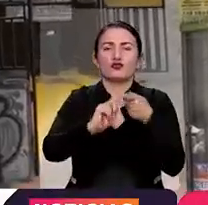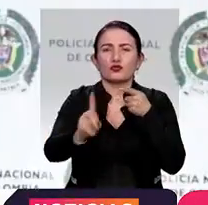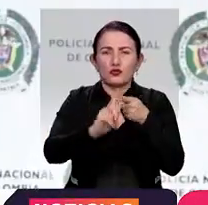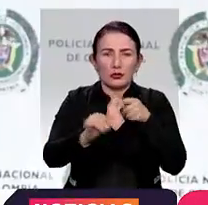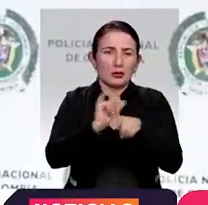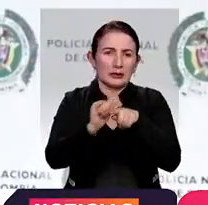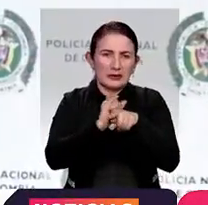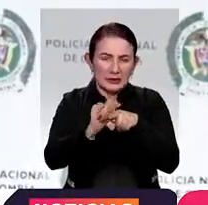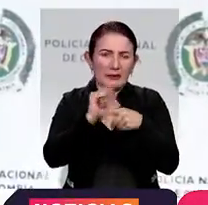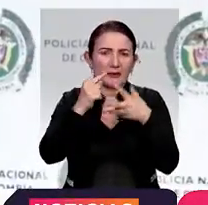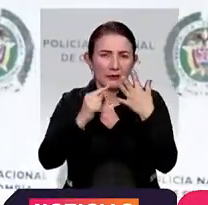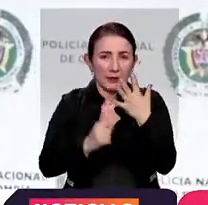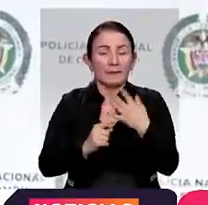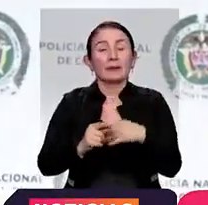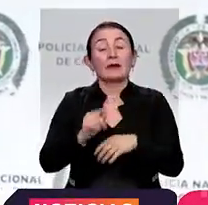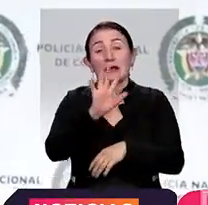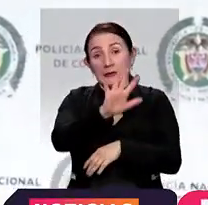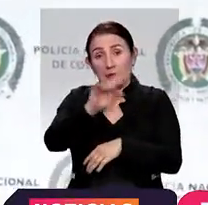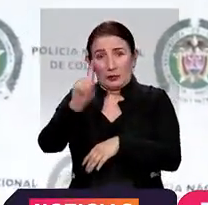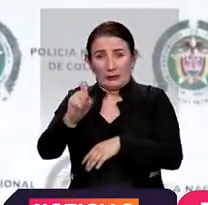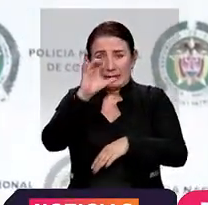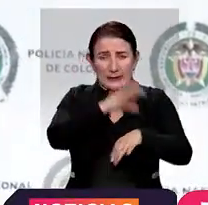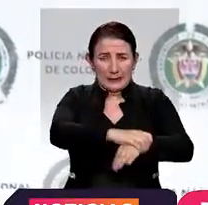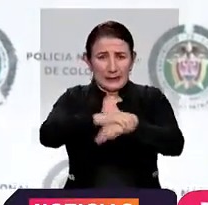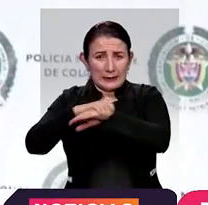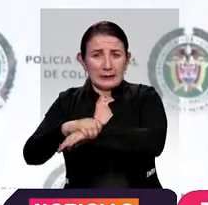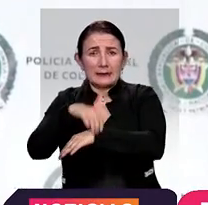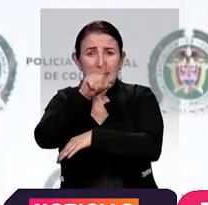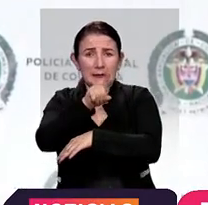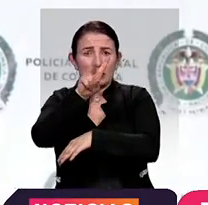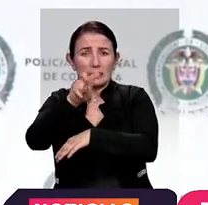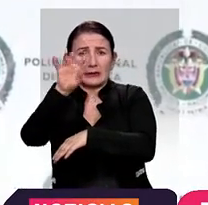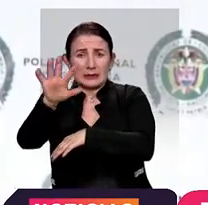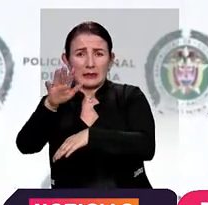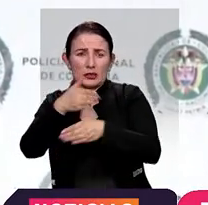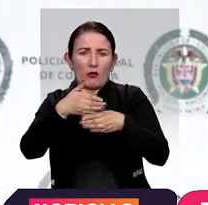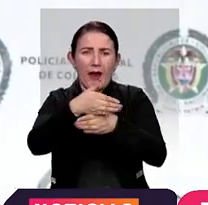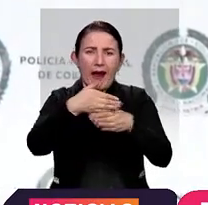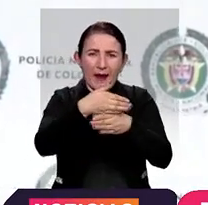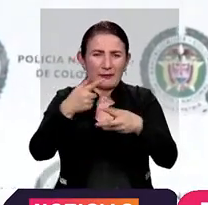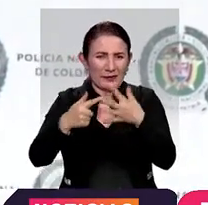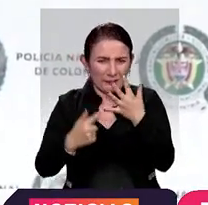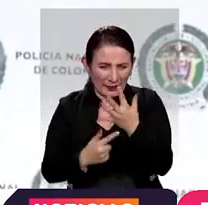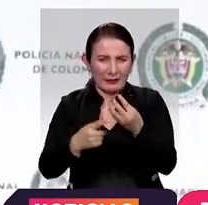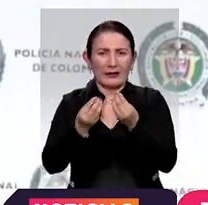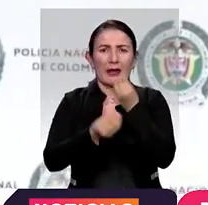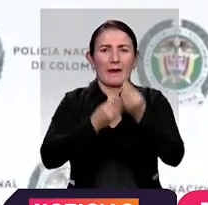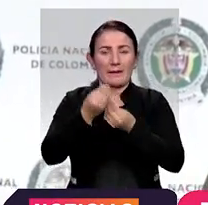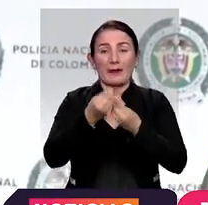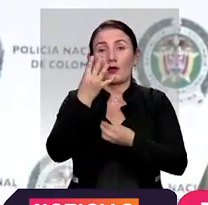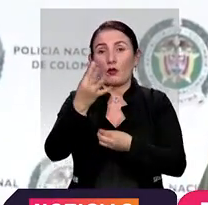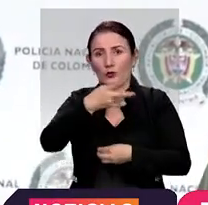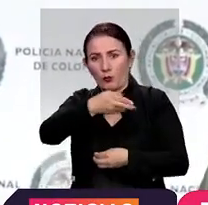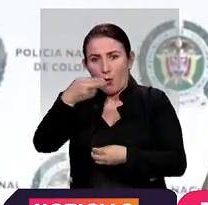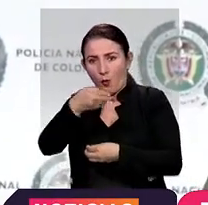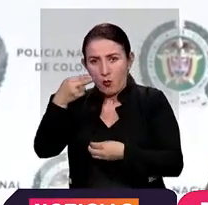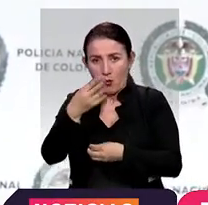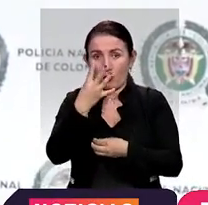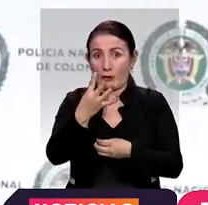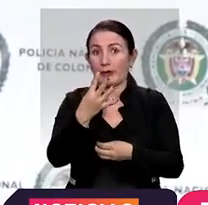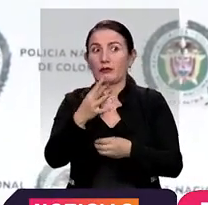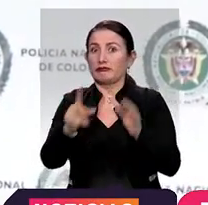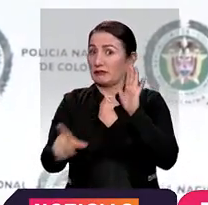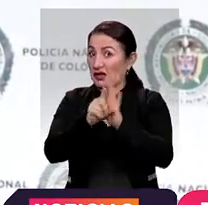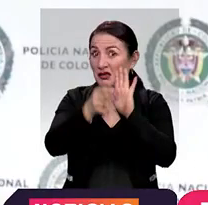hurto. Hemos tenido 56 capturas, hemos tenido 175 armas blancas incautadas, hemos incautado 4 armas de fuego